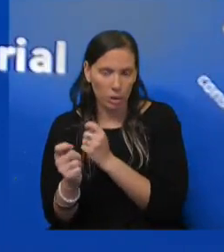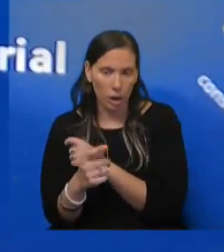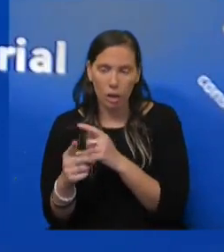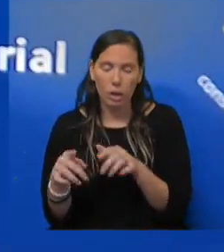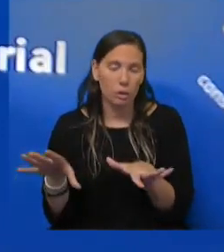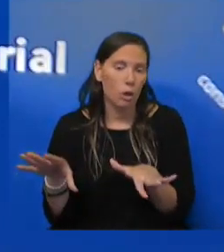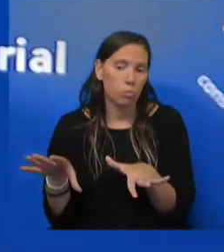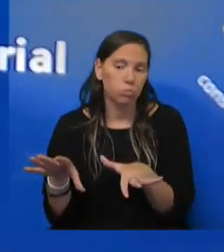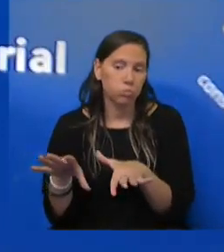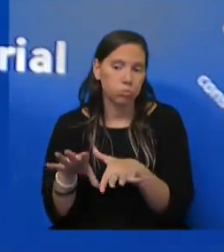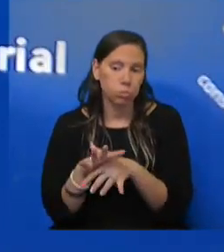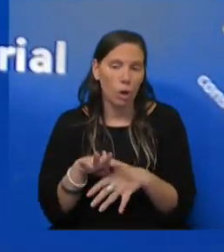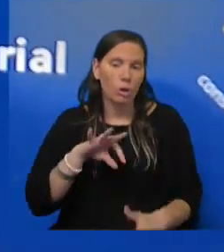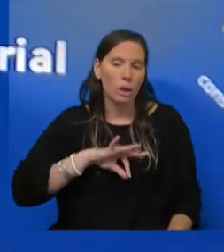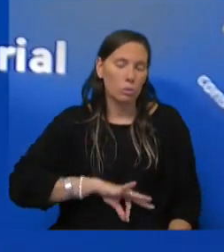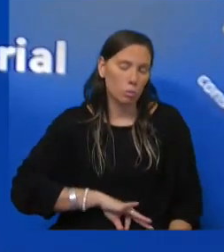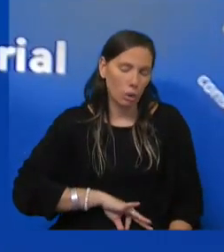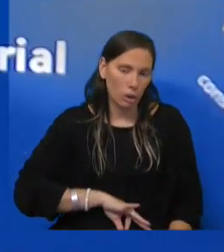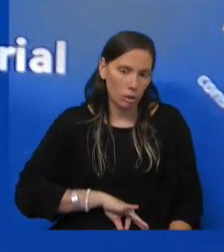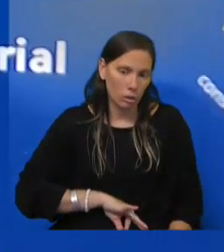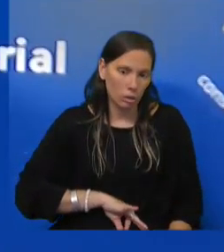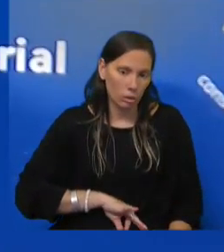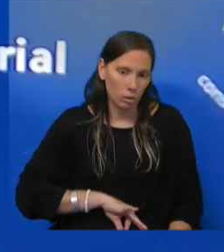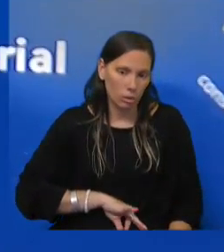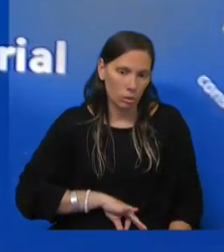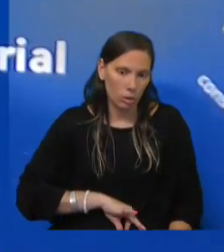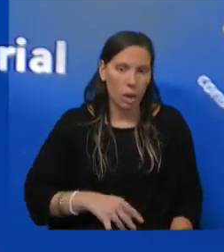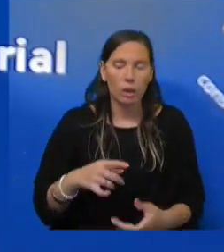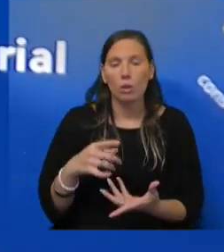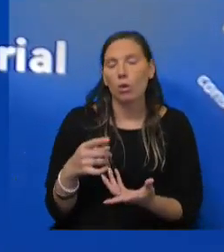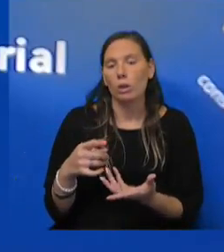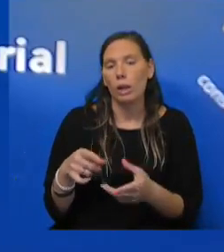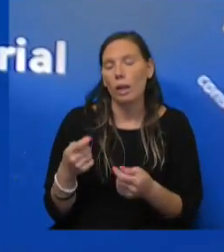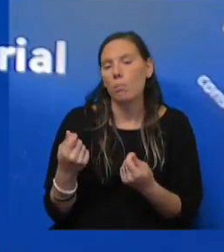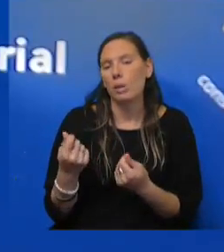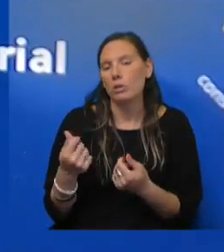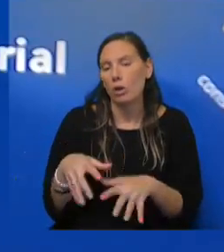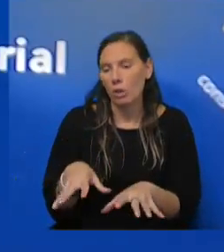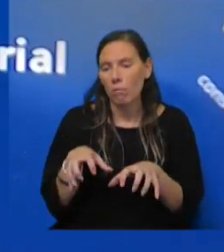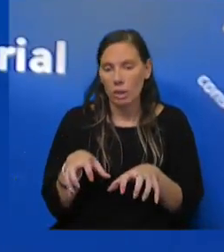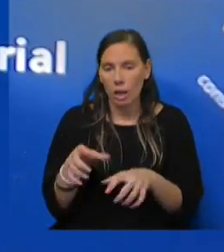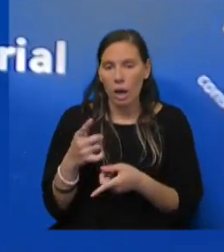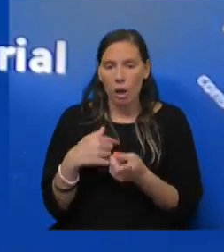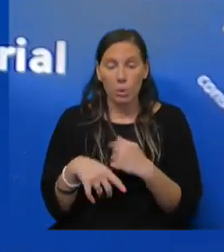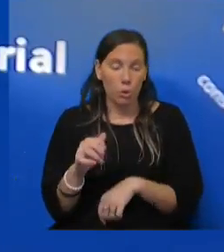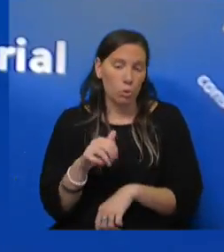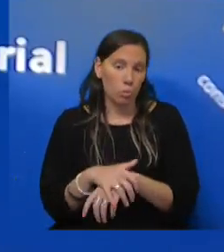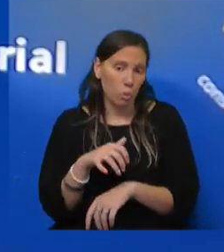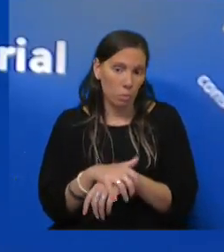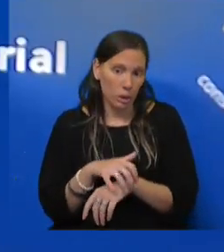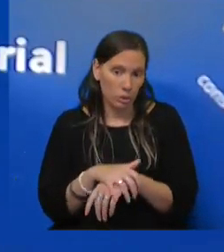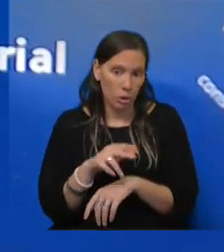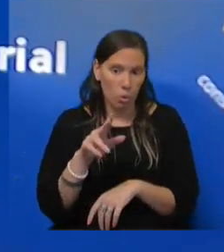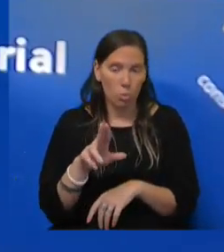con con el salario Y va acorde con el costo de vida pero en realidad lo que lo que pasó que en cierto momento la la